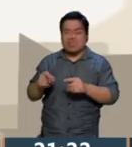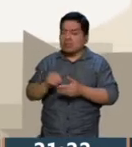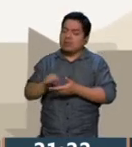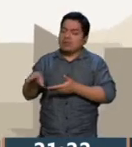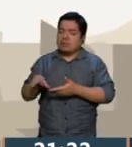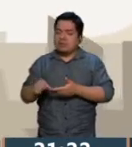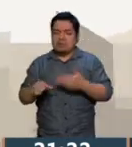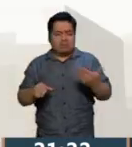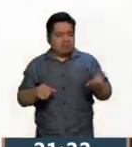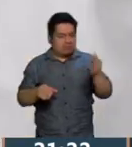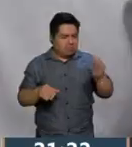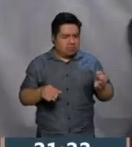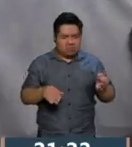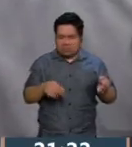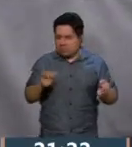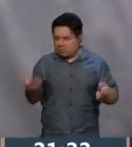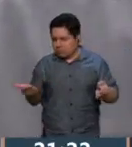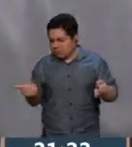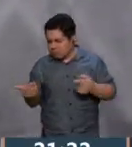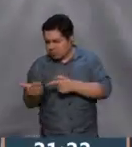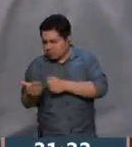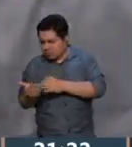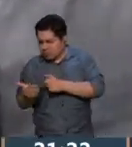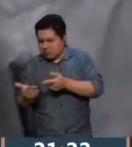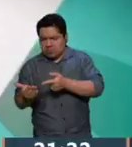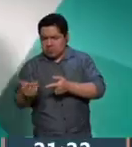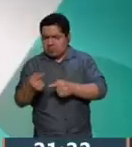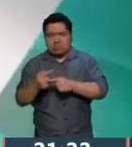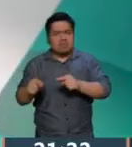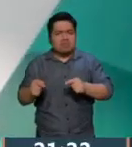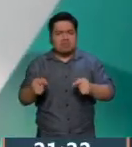diferente al aprobado, ¿no? Entonces,